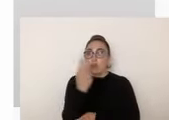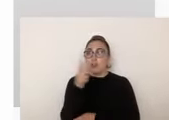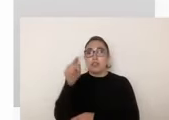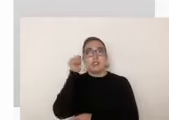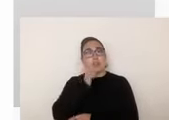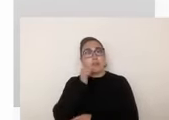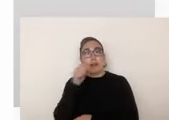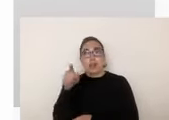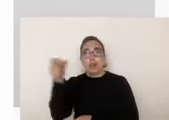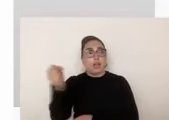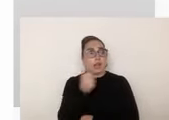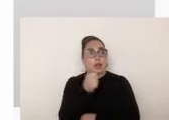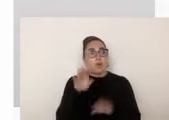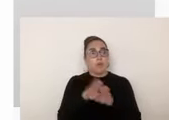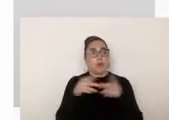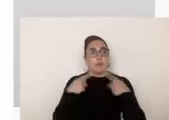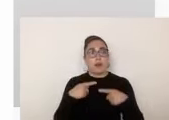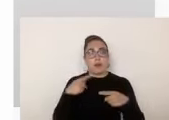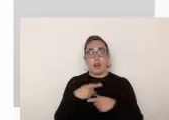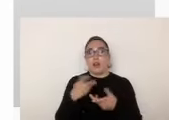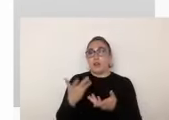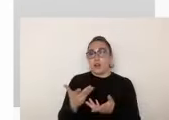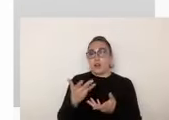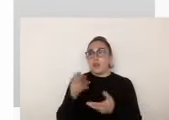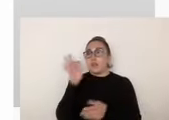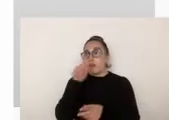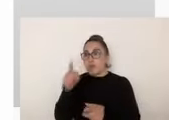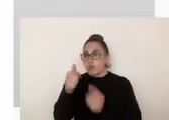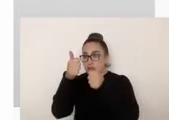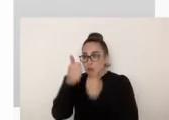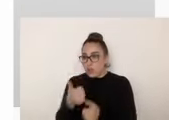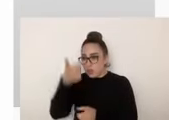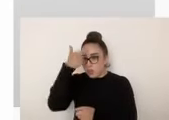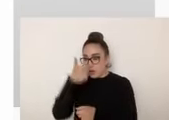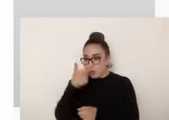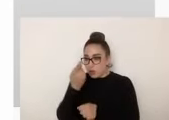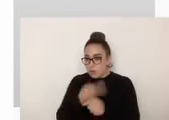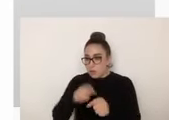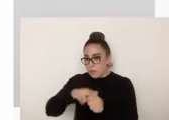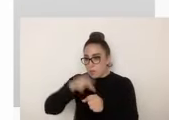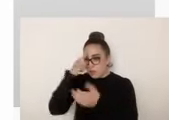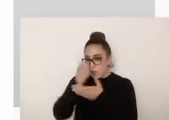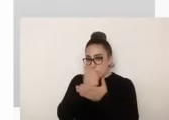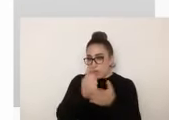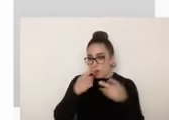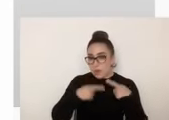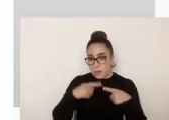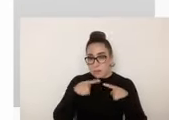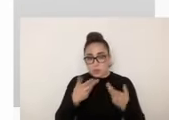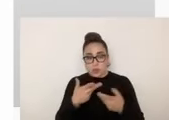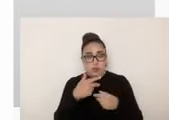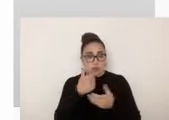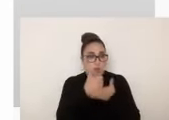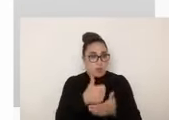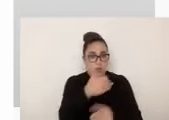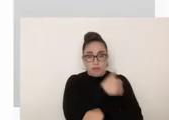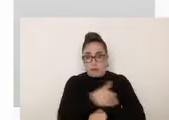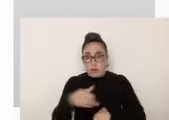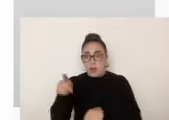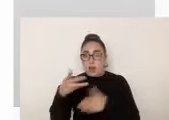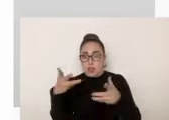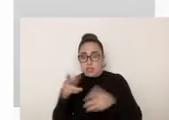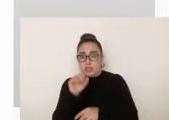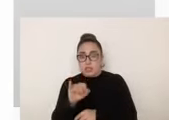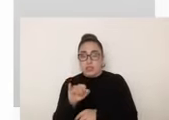si tiene que quedarse una noche en el hospital para asistir a un vecino para que la familia pueda seguir con su vida, lo hace. Y después de